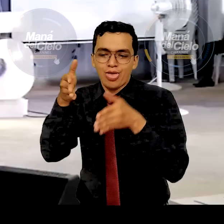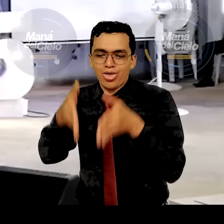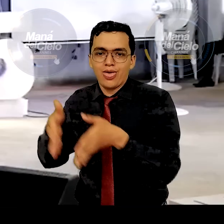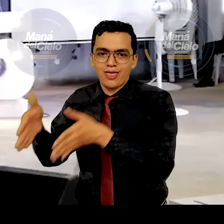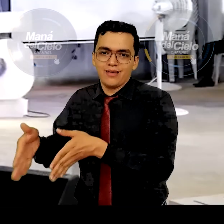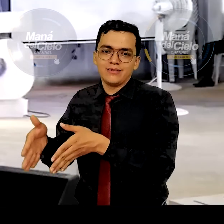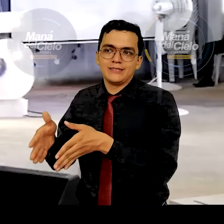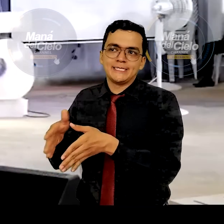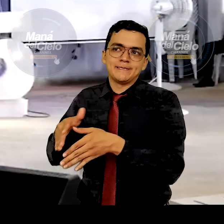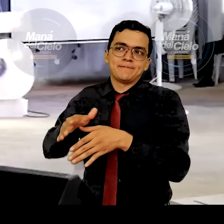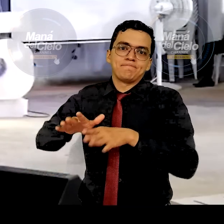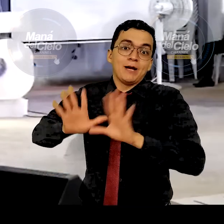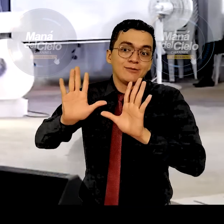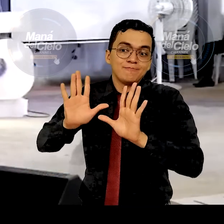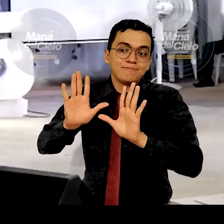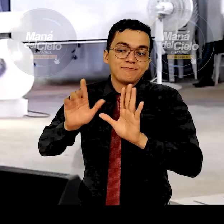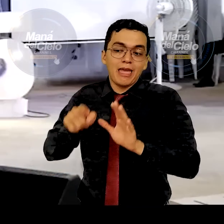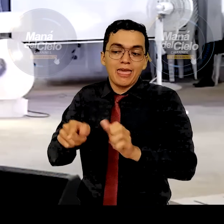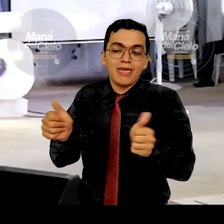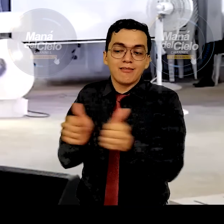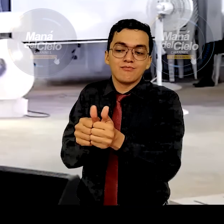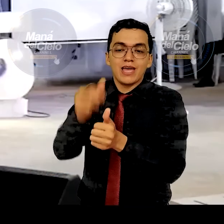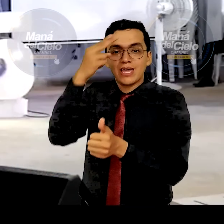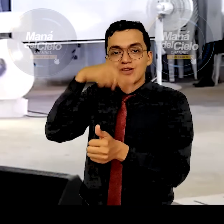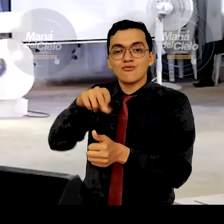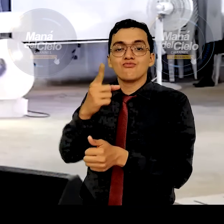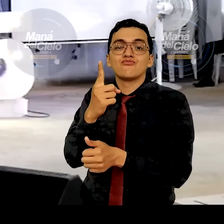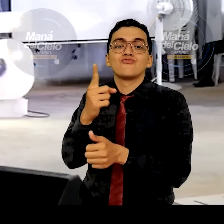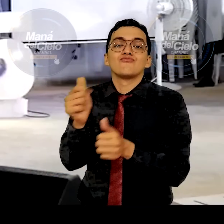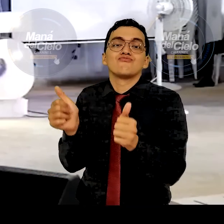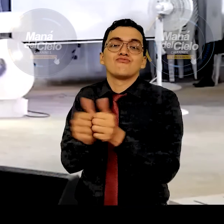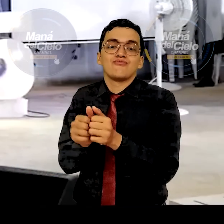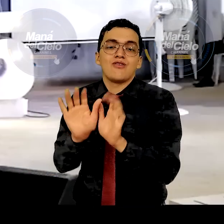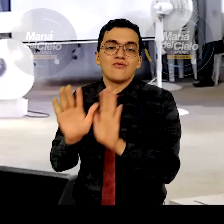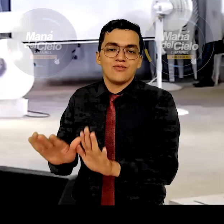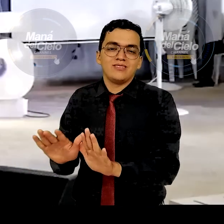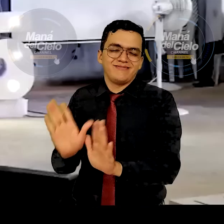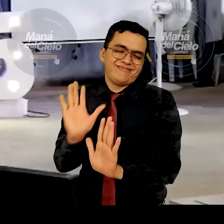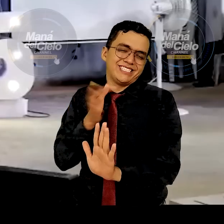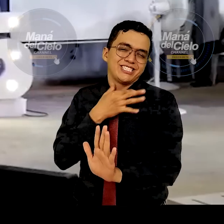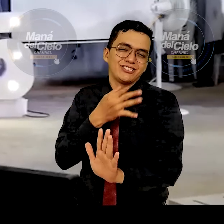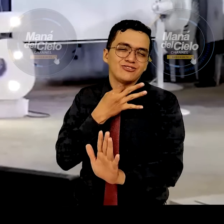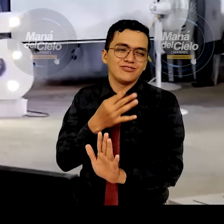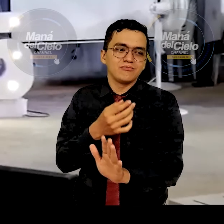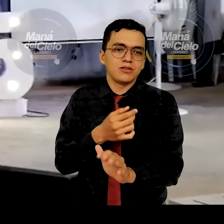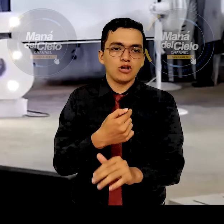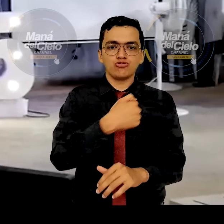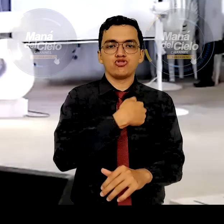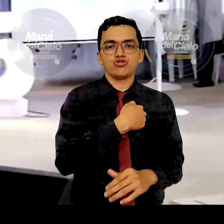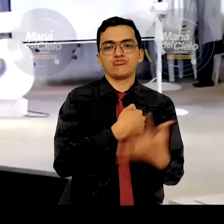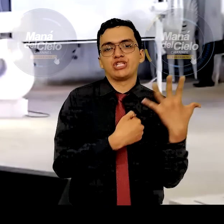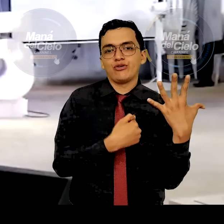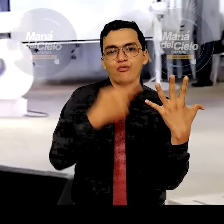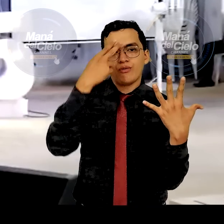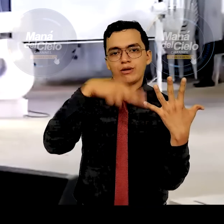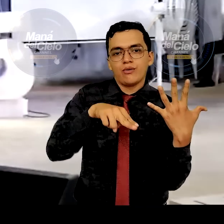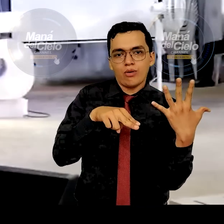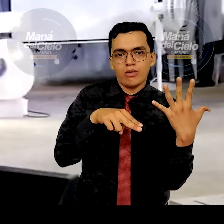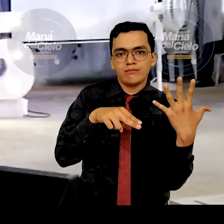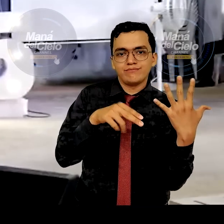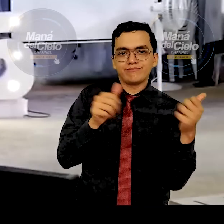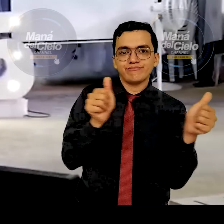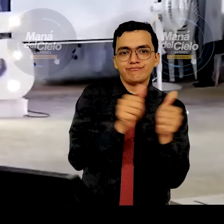con una. Bueno, todavía quedaba Keila, pero Keila ya tenía 16 años. Por aquí. La que estaba chiquita de 4 añitos.